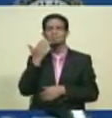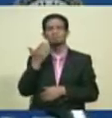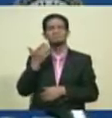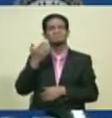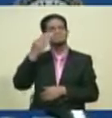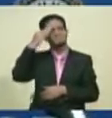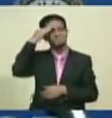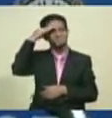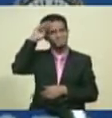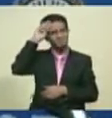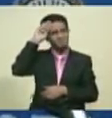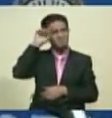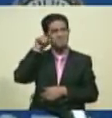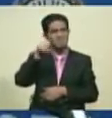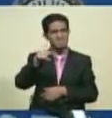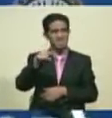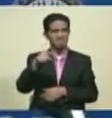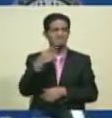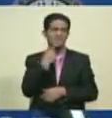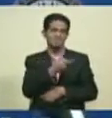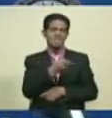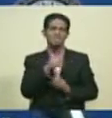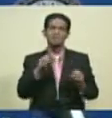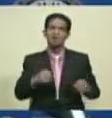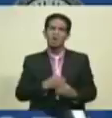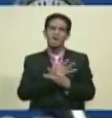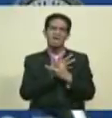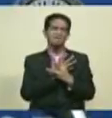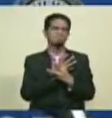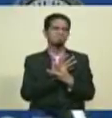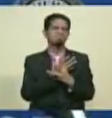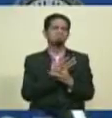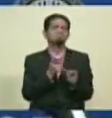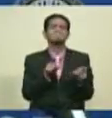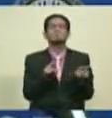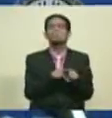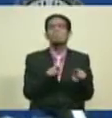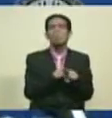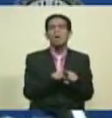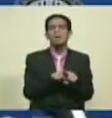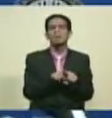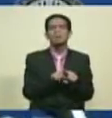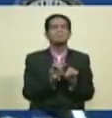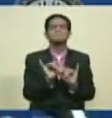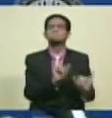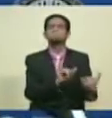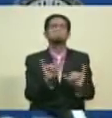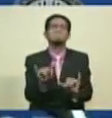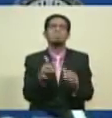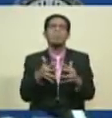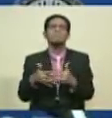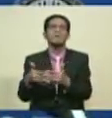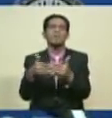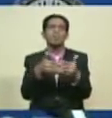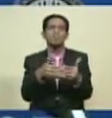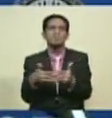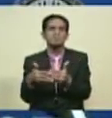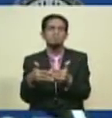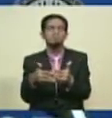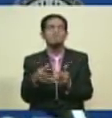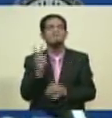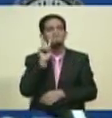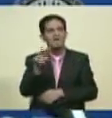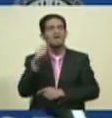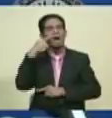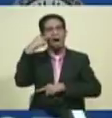llamó el Ministerio de las Colonias de los Estados Unidos. Pero lamentablemente eso se ha ido ratificando ciclo tras ciclo. Así